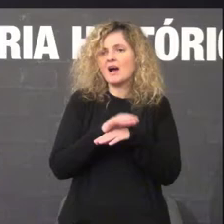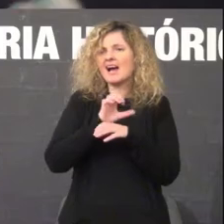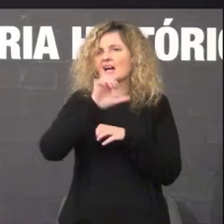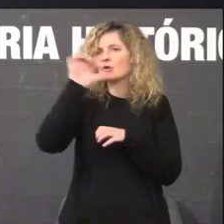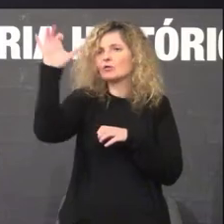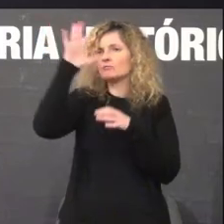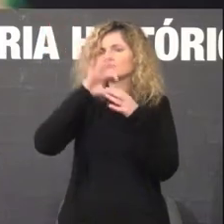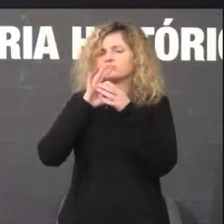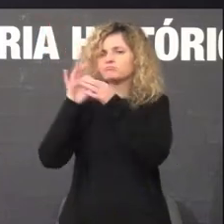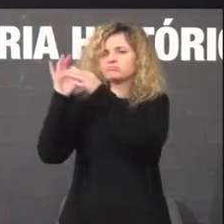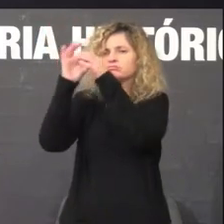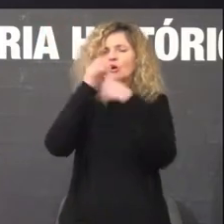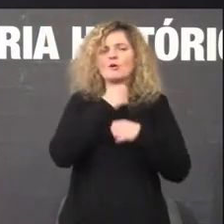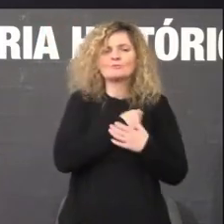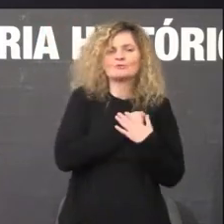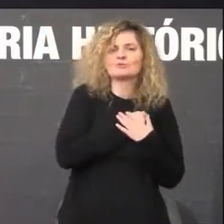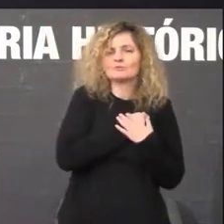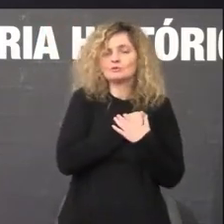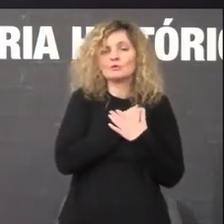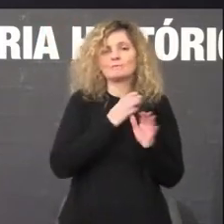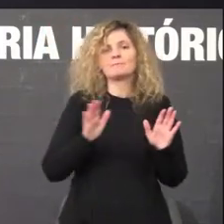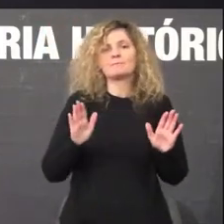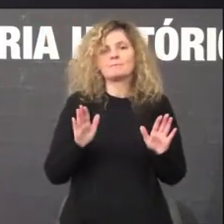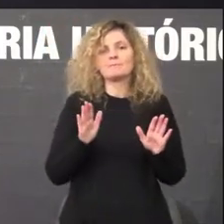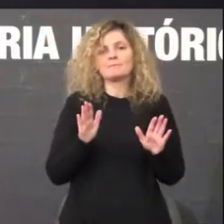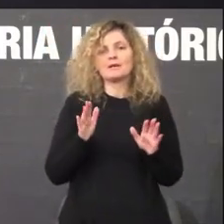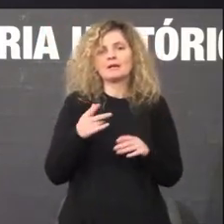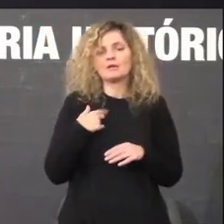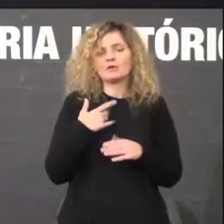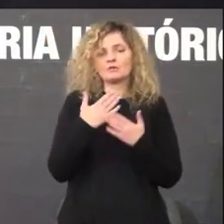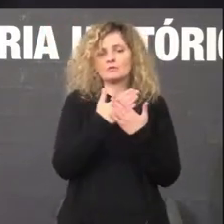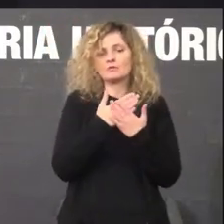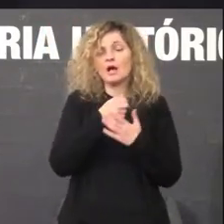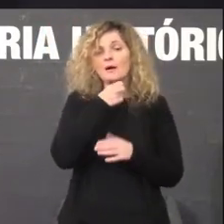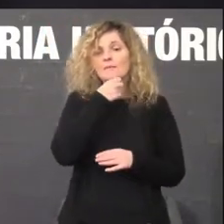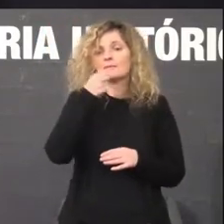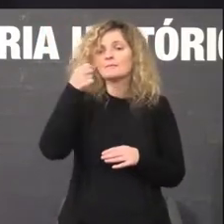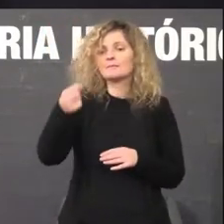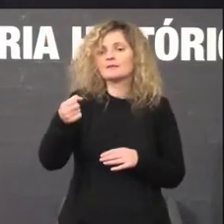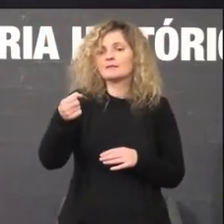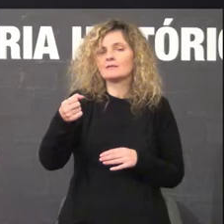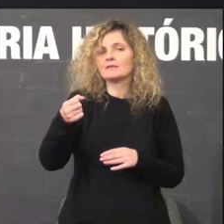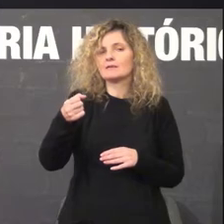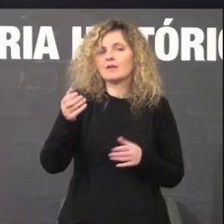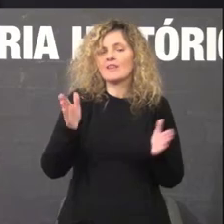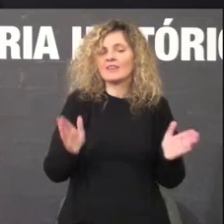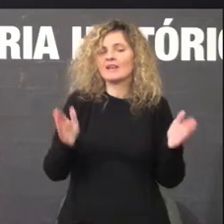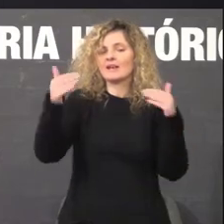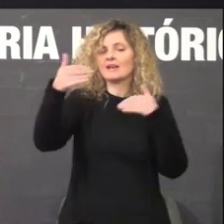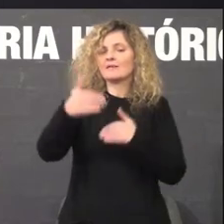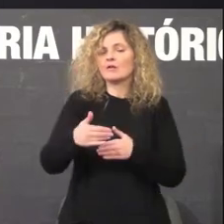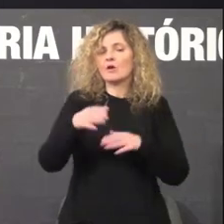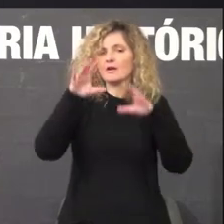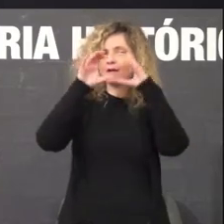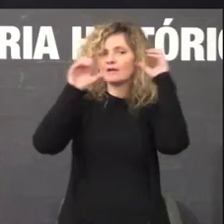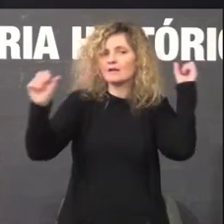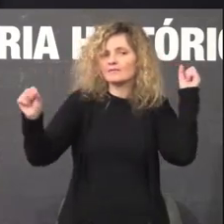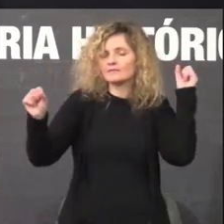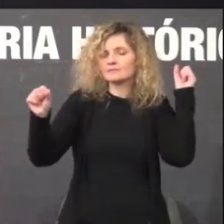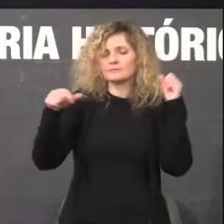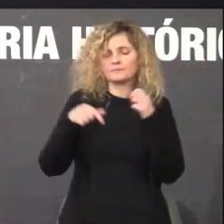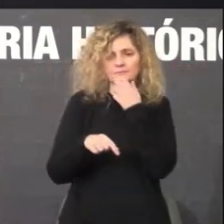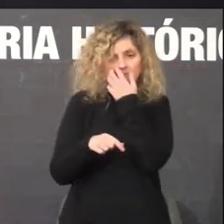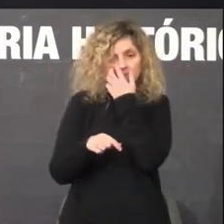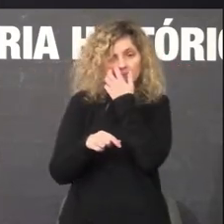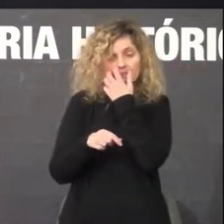europeos, os quiero mucho, os quiero mucho, os quiero mucho, pero se descubrieron micrófonos en el despacho del embajador y en el despacho